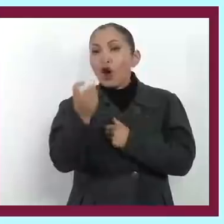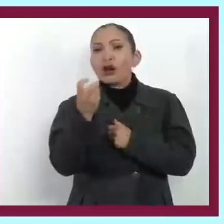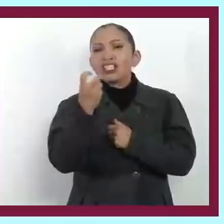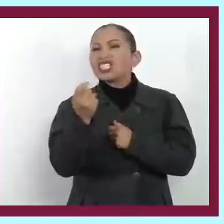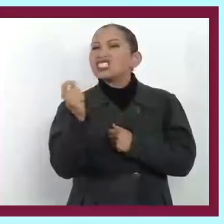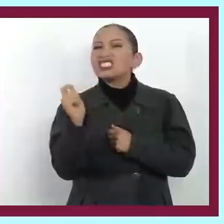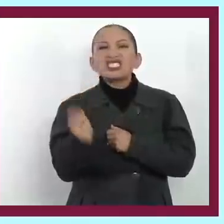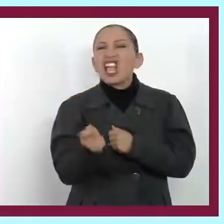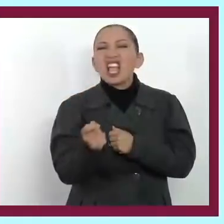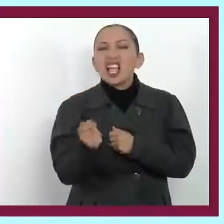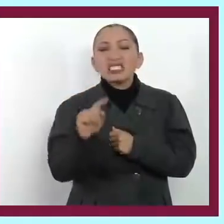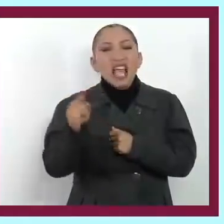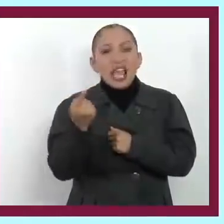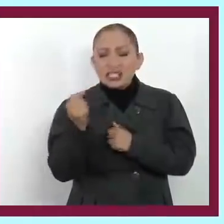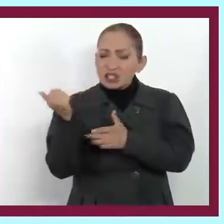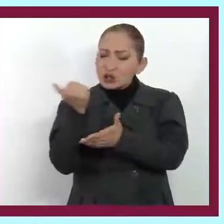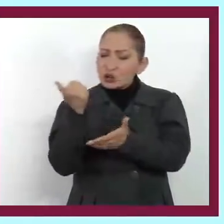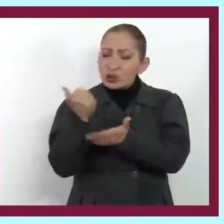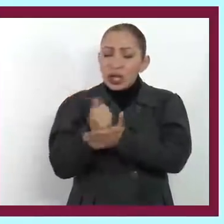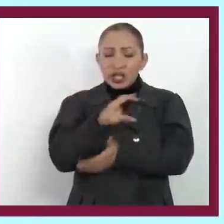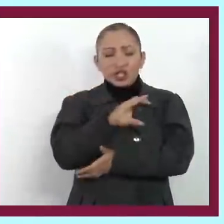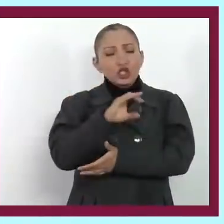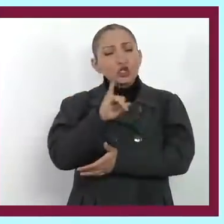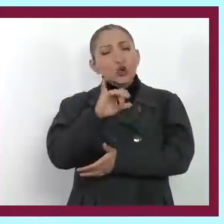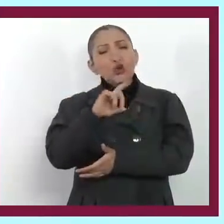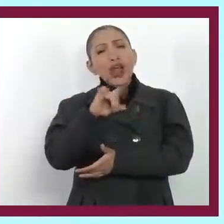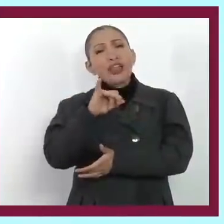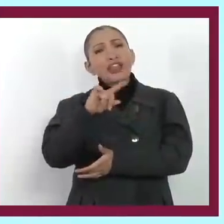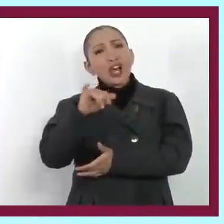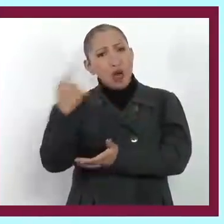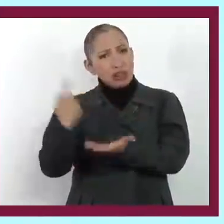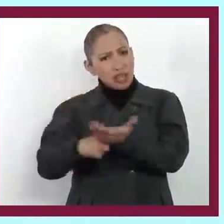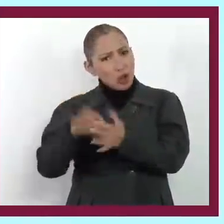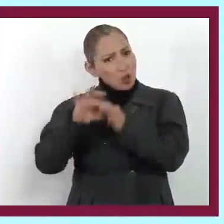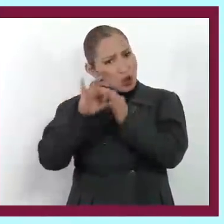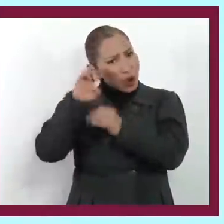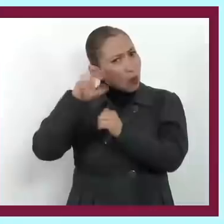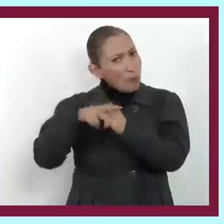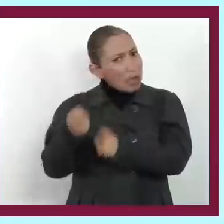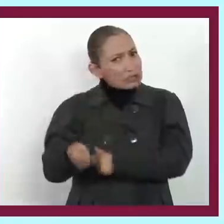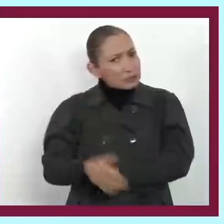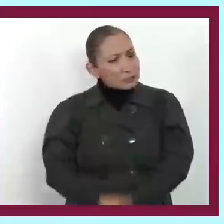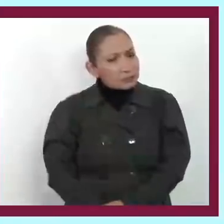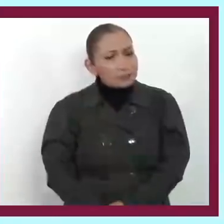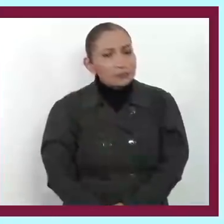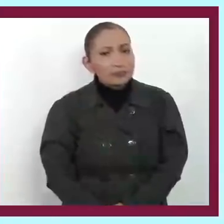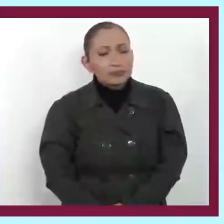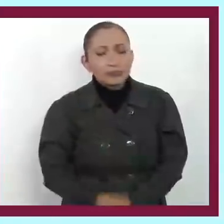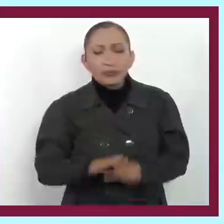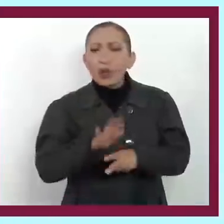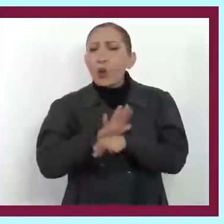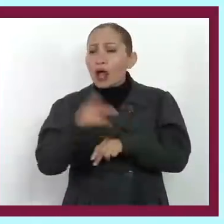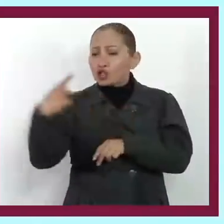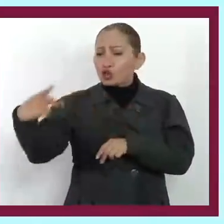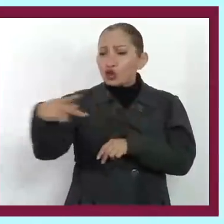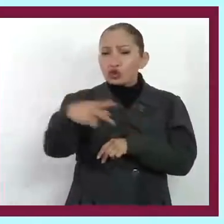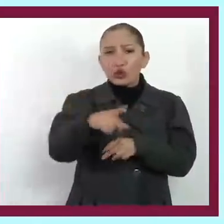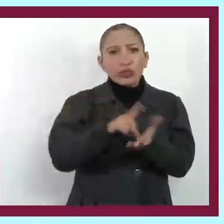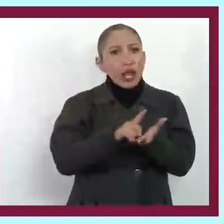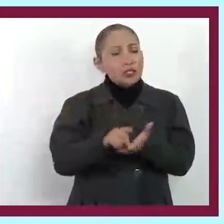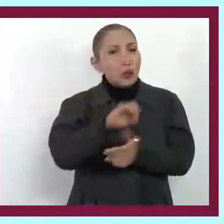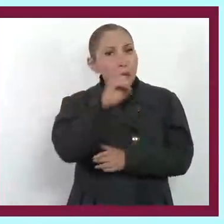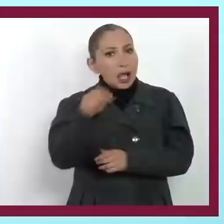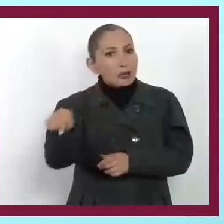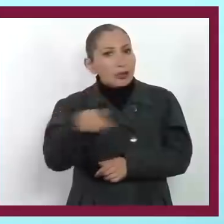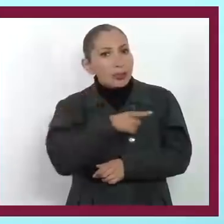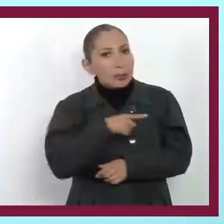¿qué significa ser una ciudadana o un ciudadano de la Unión Europea? ¿Cuáles son sus derechos y